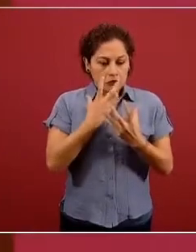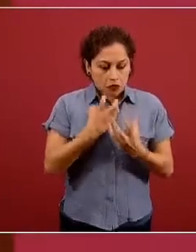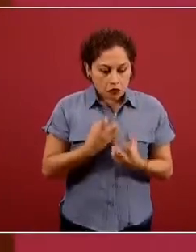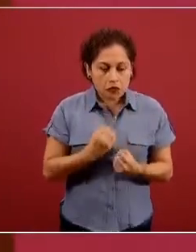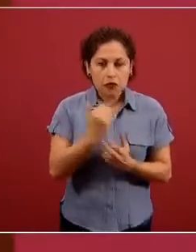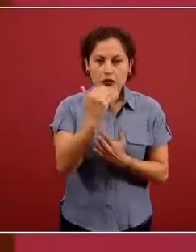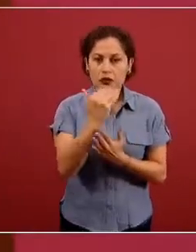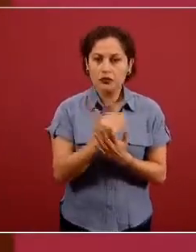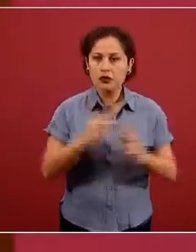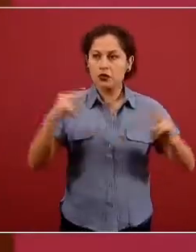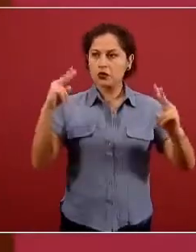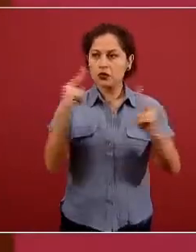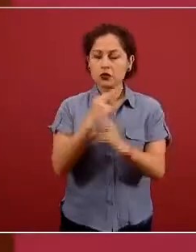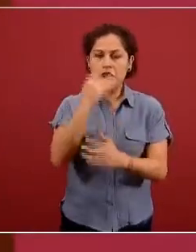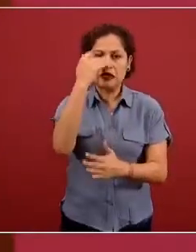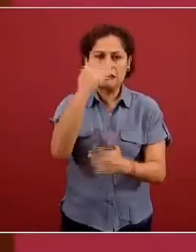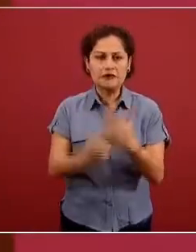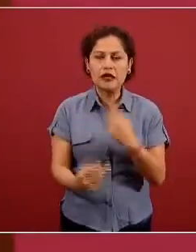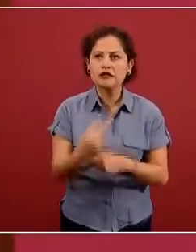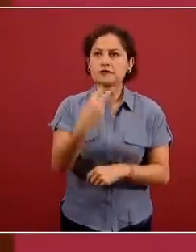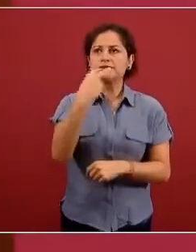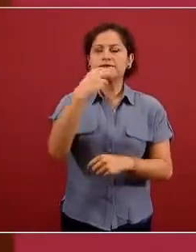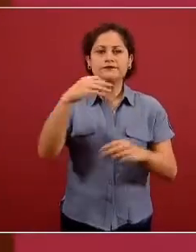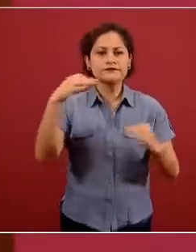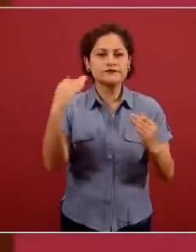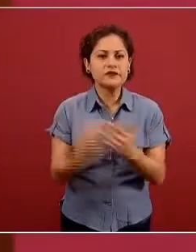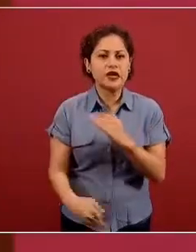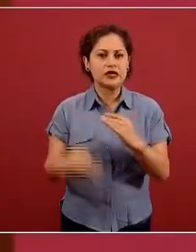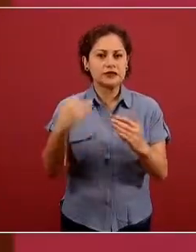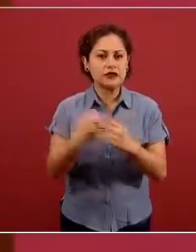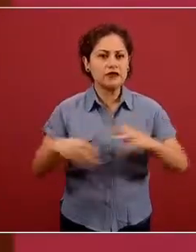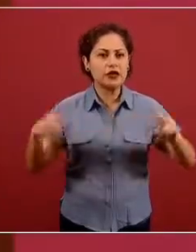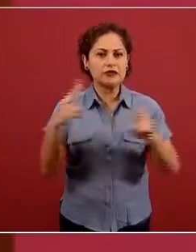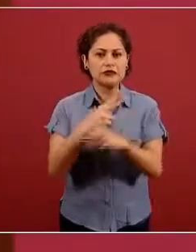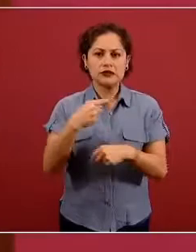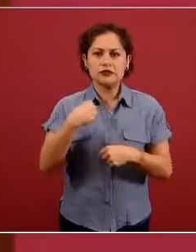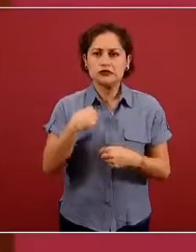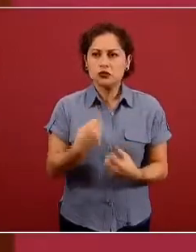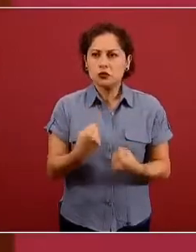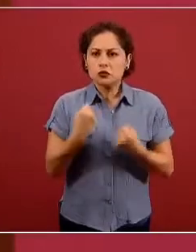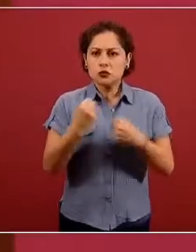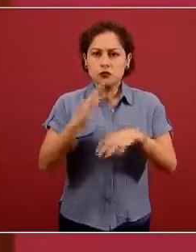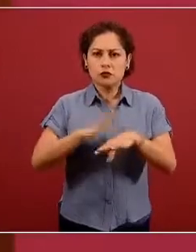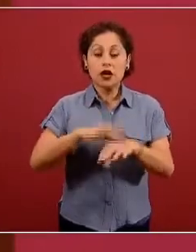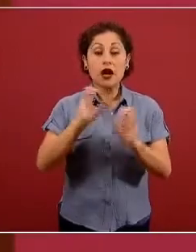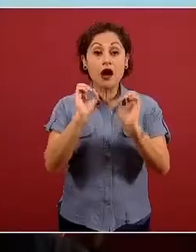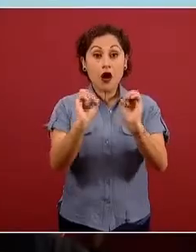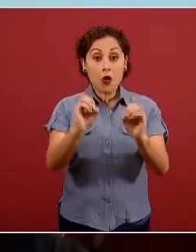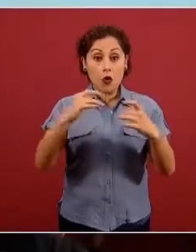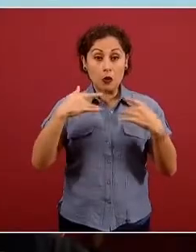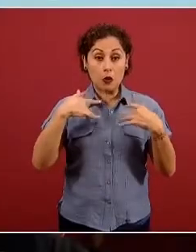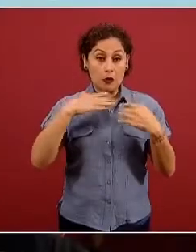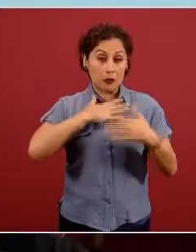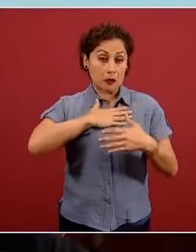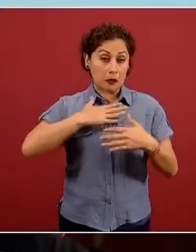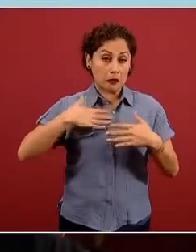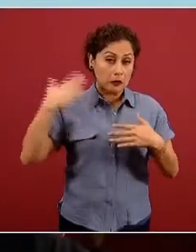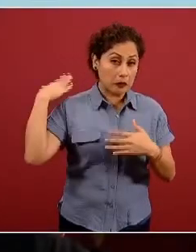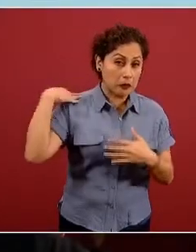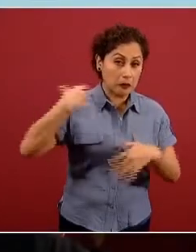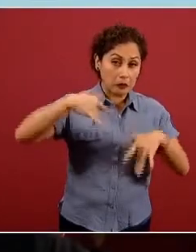incorporando suficiente aire y necesita respirar más rápido o más fuerte, o le duele el pecho, esa es una razón para